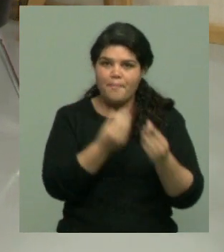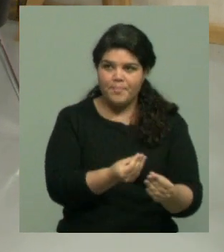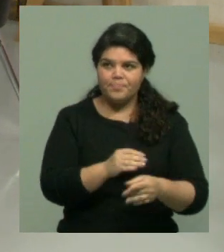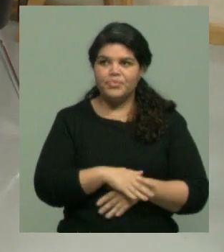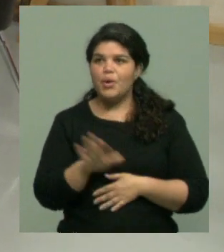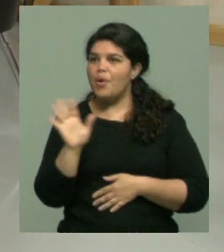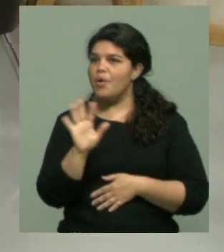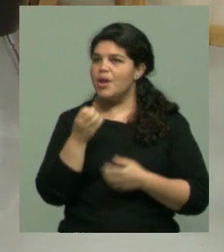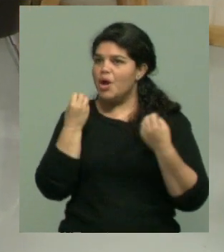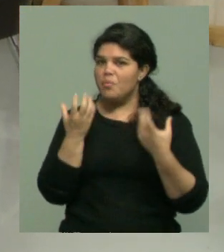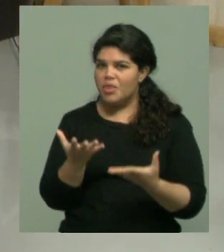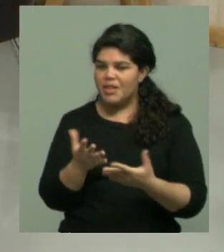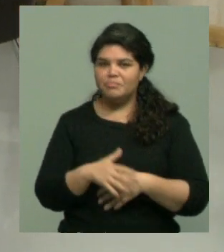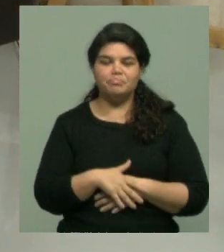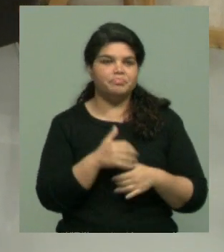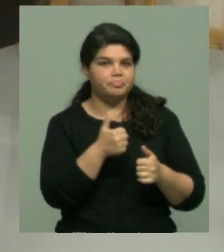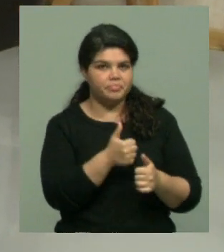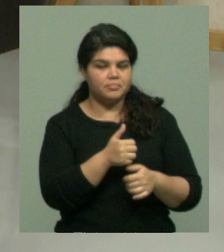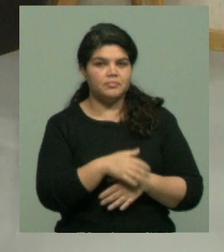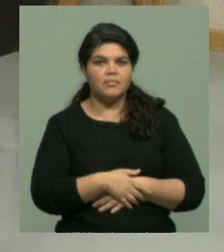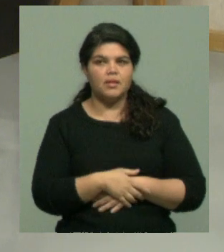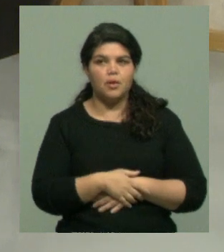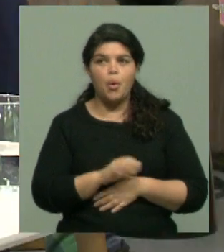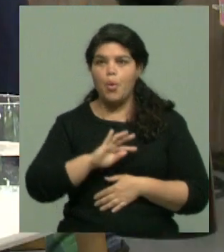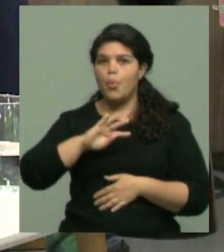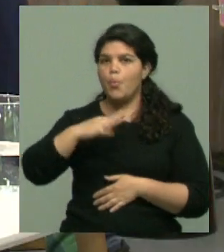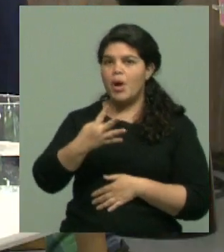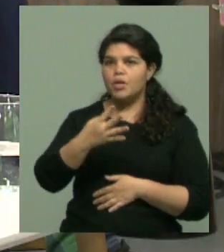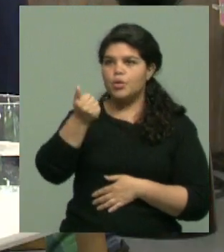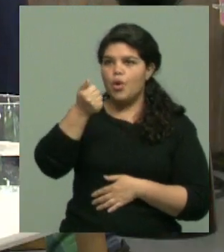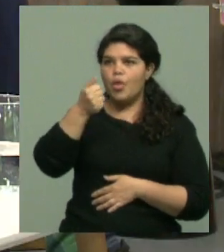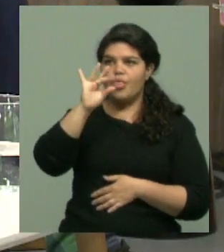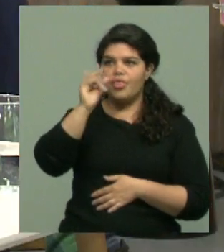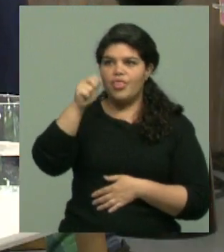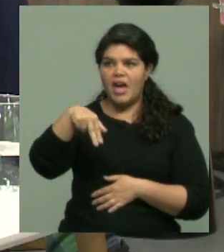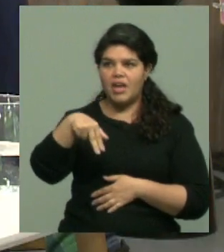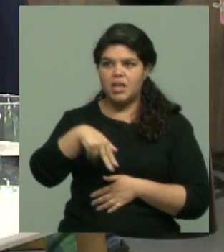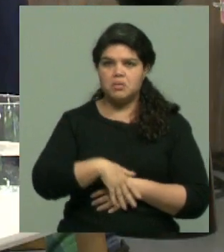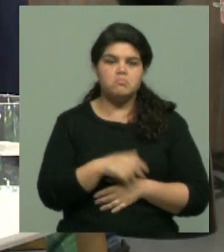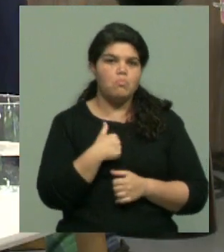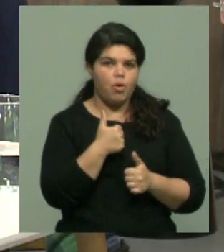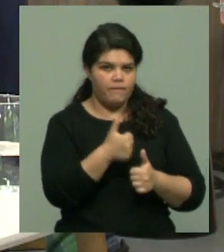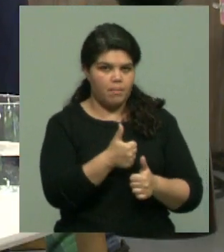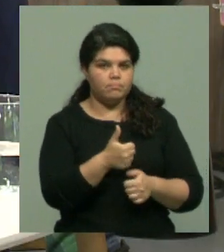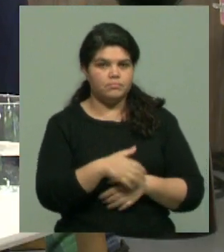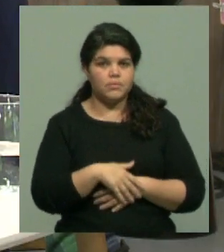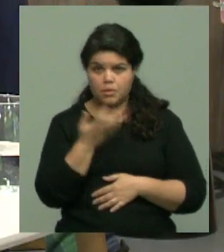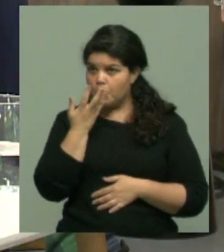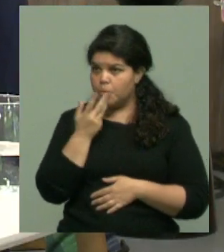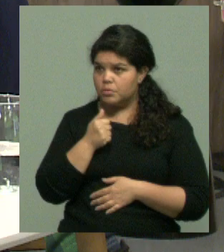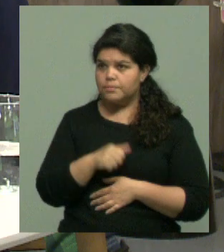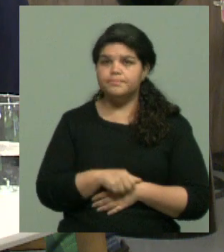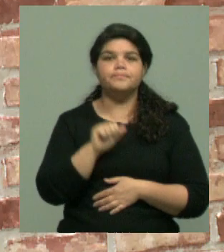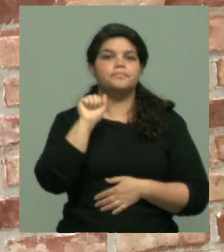¿cómo estás? Bien. Muy bien. ¿Te recibiste de cuarto dan? ¿Y? Mucho. ¿Te gustó?